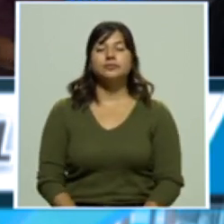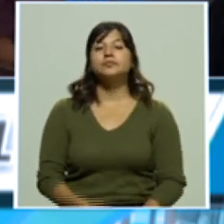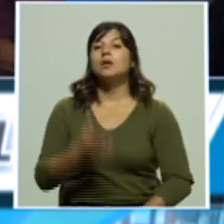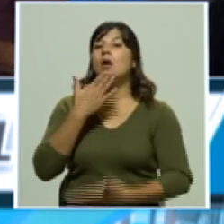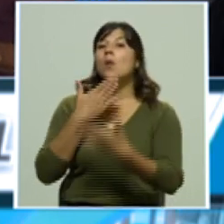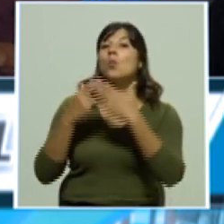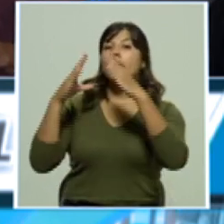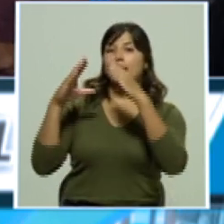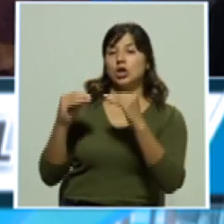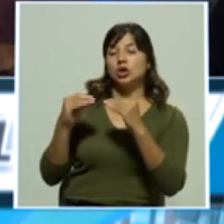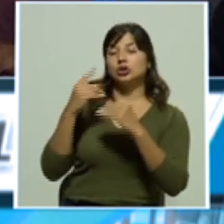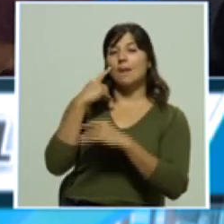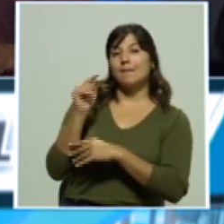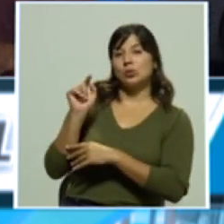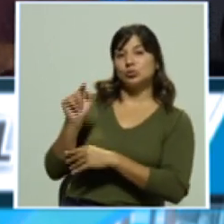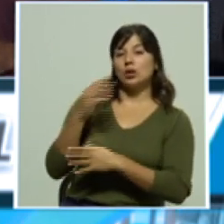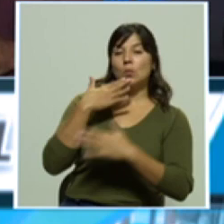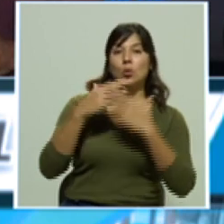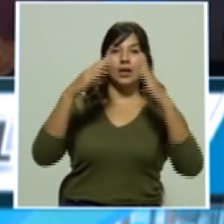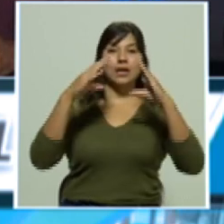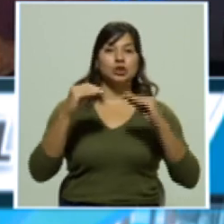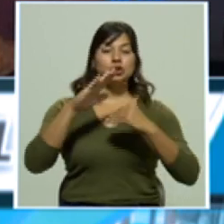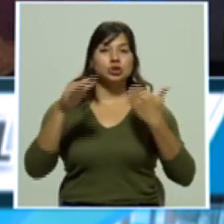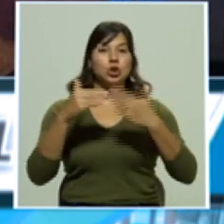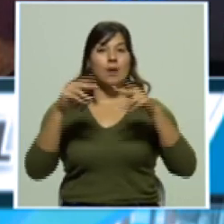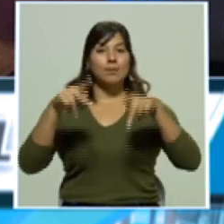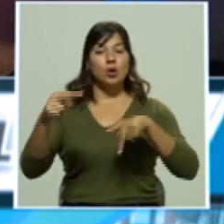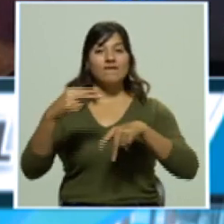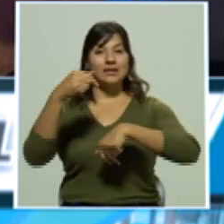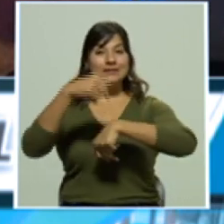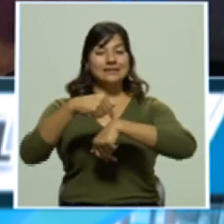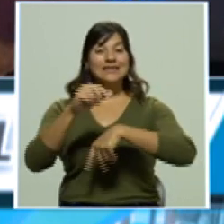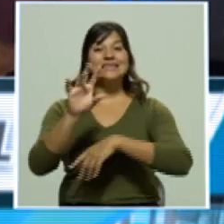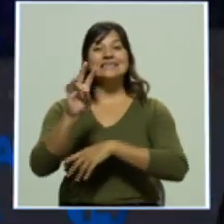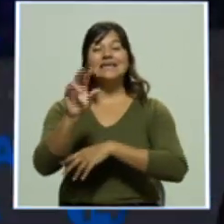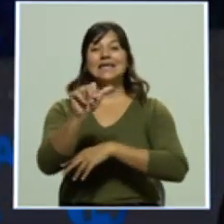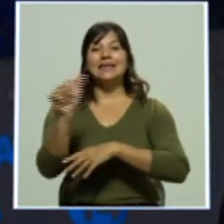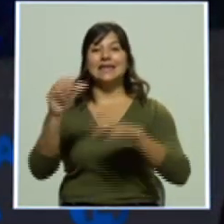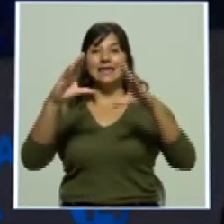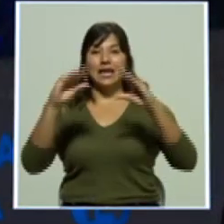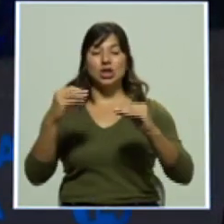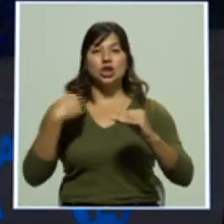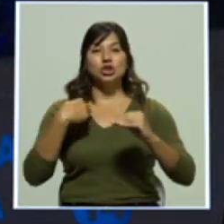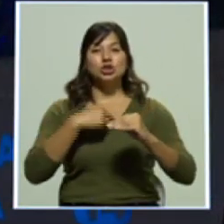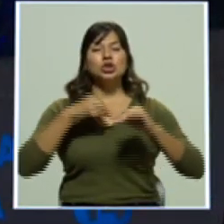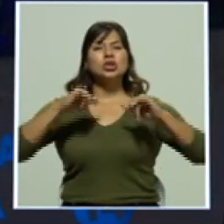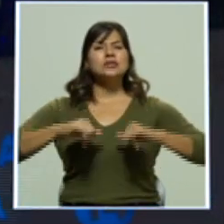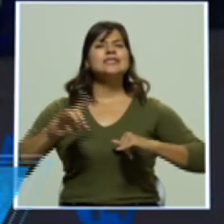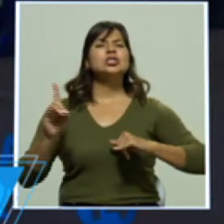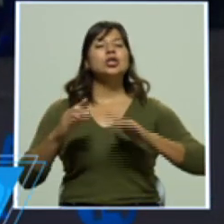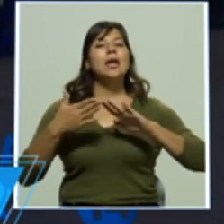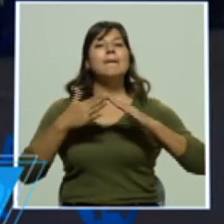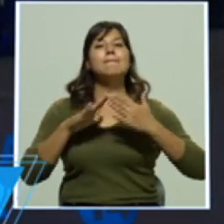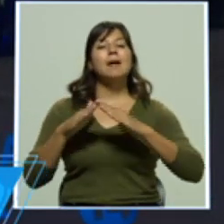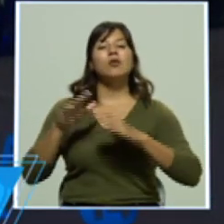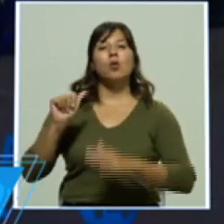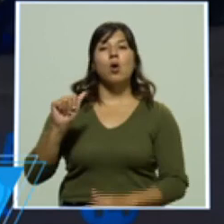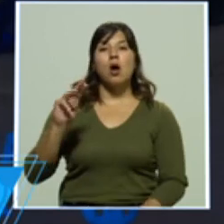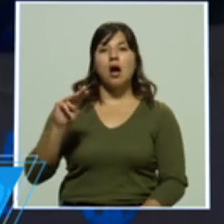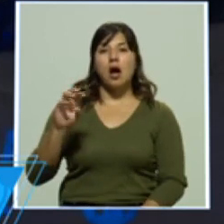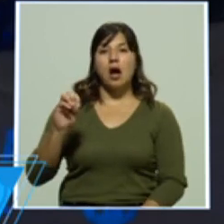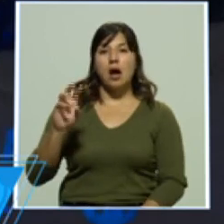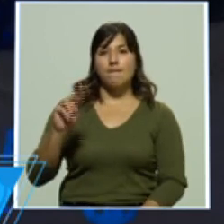Buenas noches, don Ernesto, para usted y para los televidentes. 7:10 de la noche, estamos en vivo desde Barrio Amón en San José. Es uno